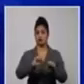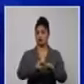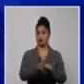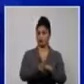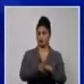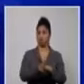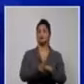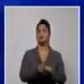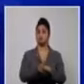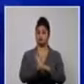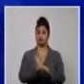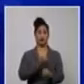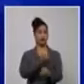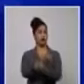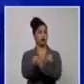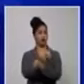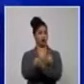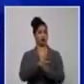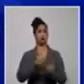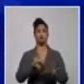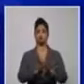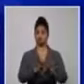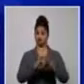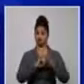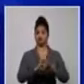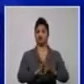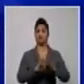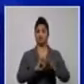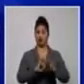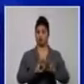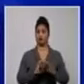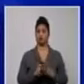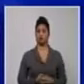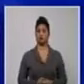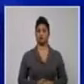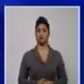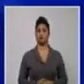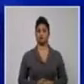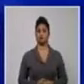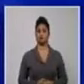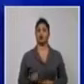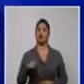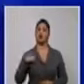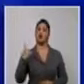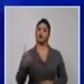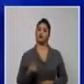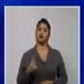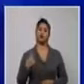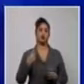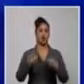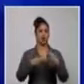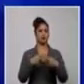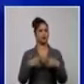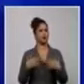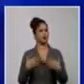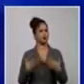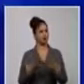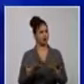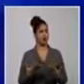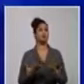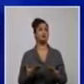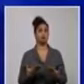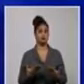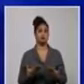incrementado. Y como el riesgo es muy incrementado, lo que estamos tratando de, que todavía no lo hemos